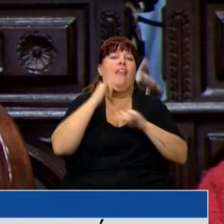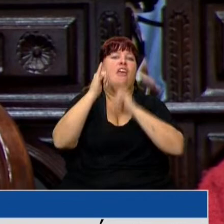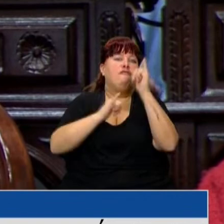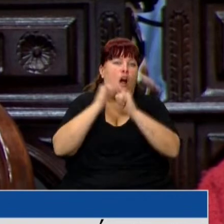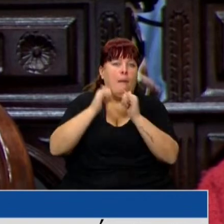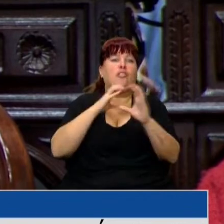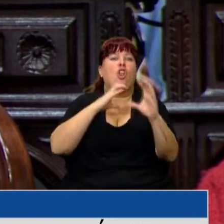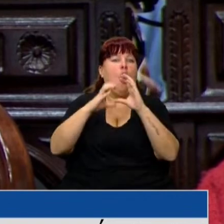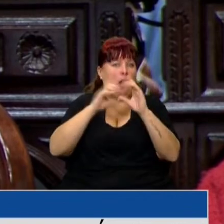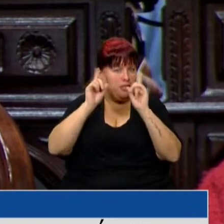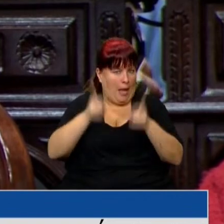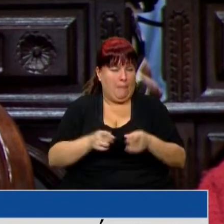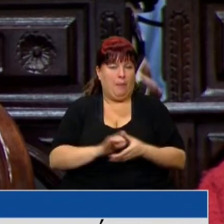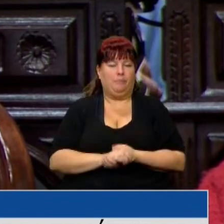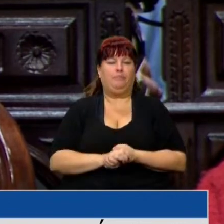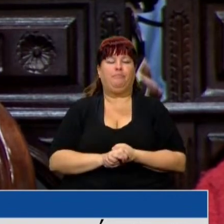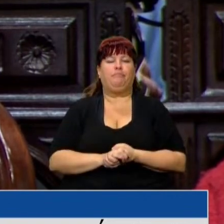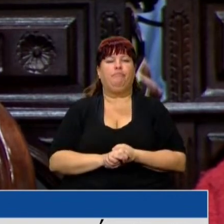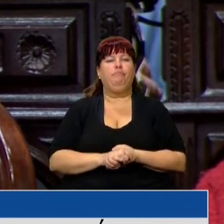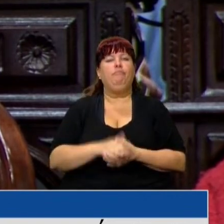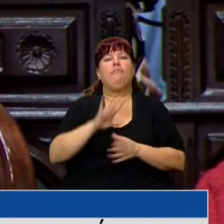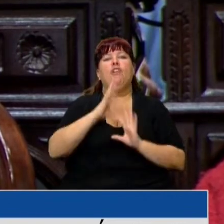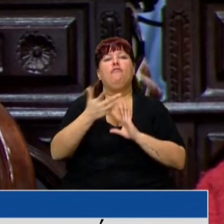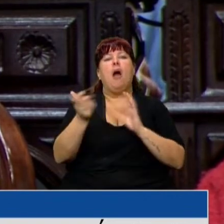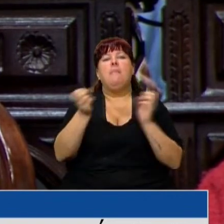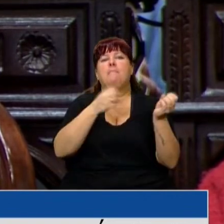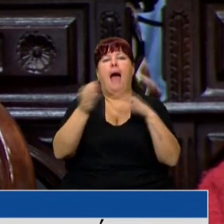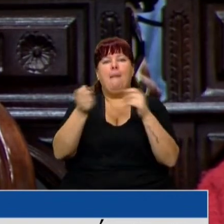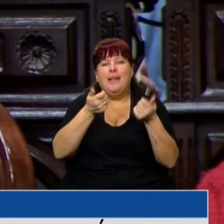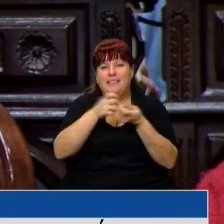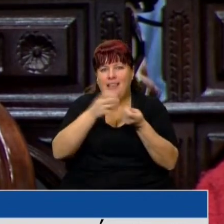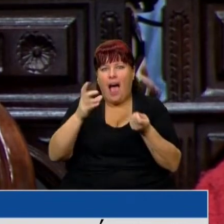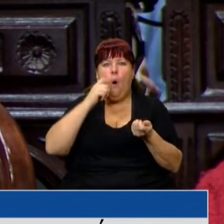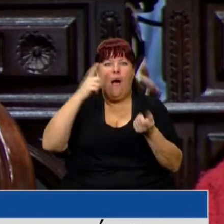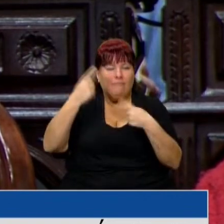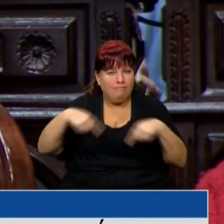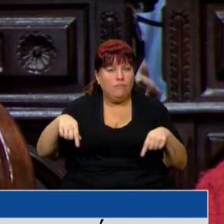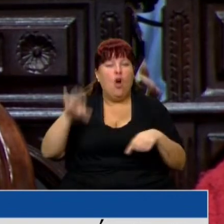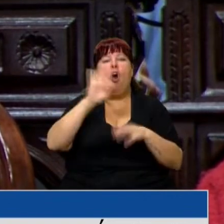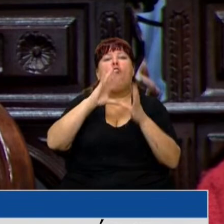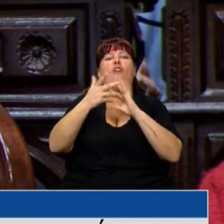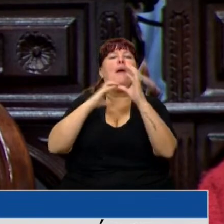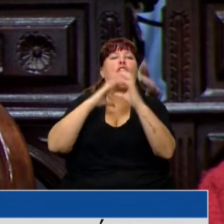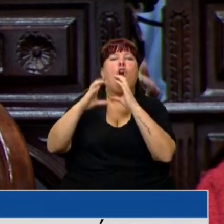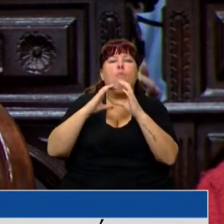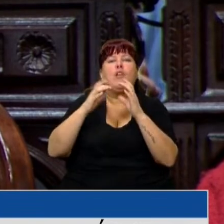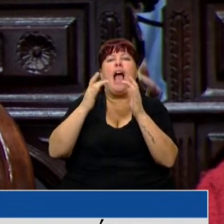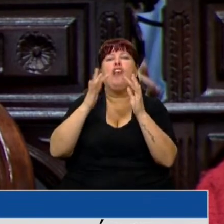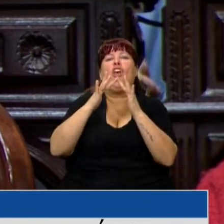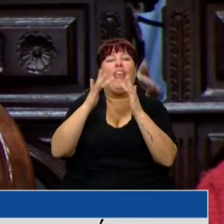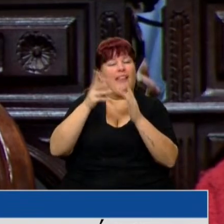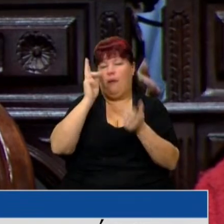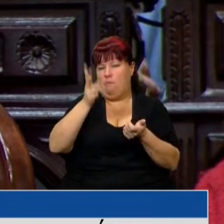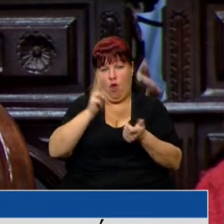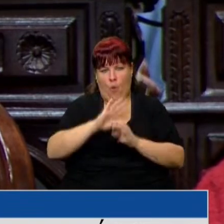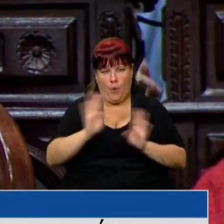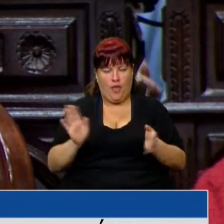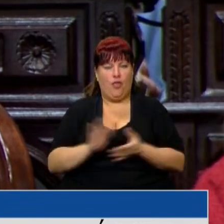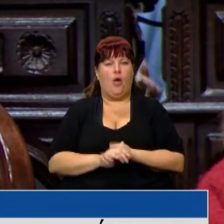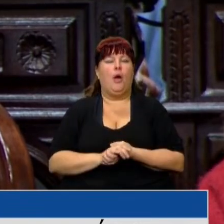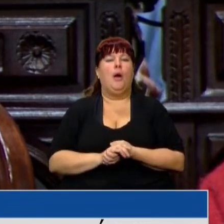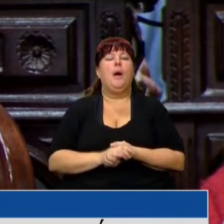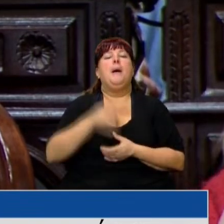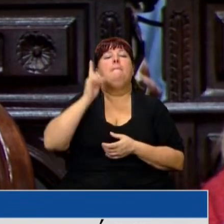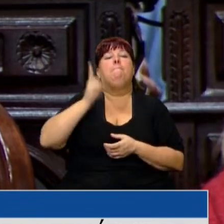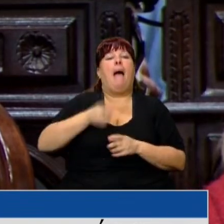de la información y la comunicación. Aplicación de mensajería instantánea o canal de comunicación digital. Se